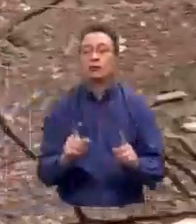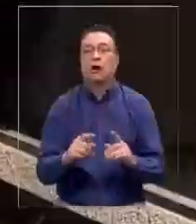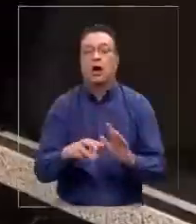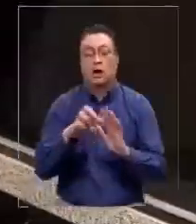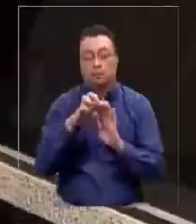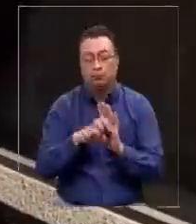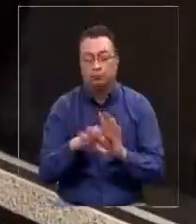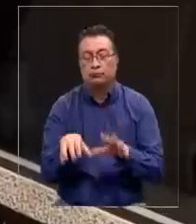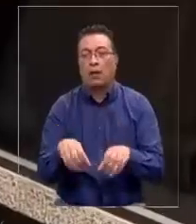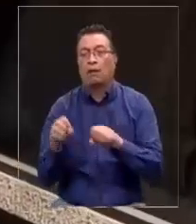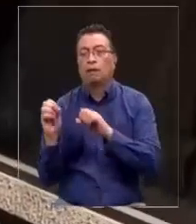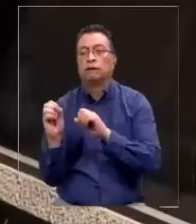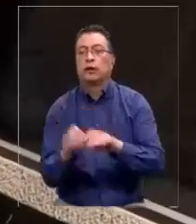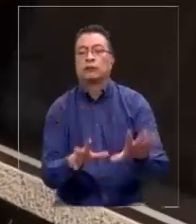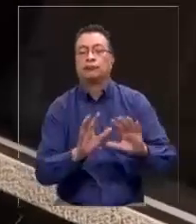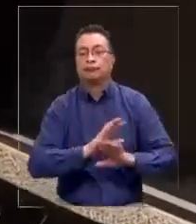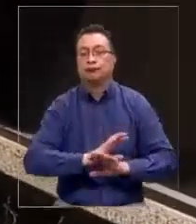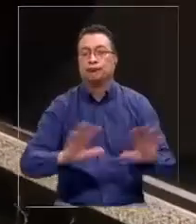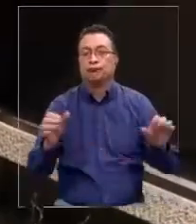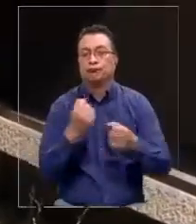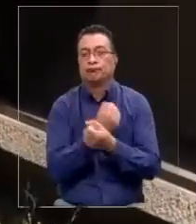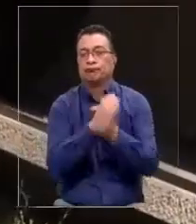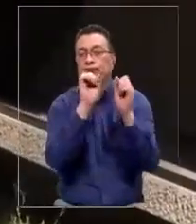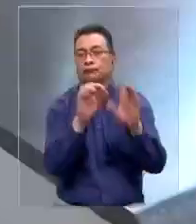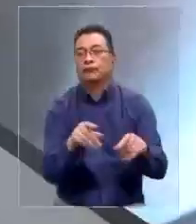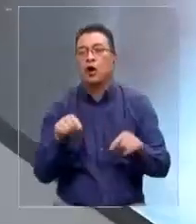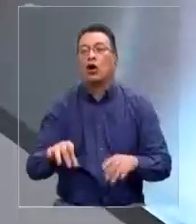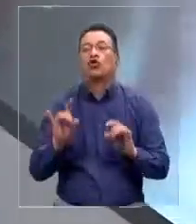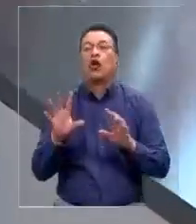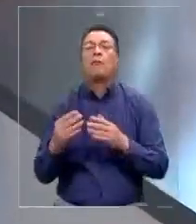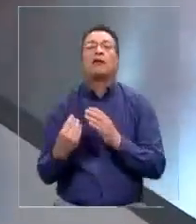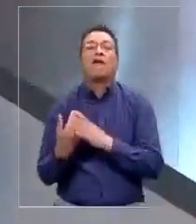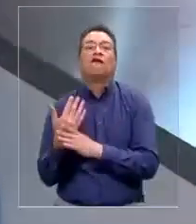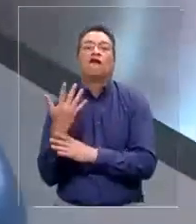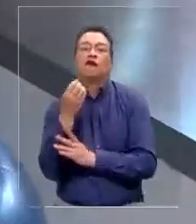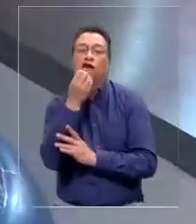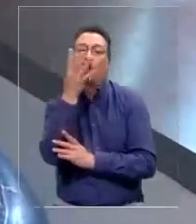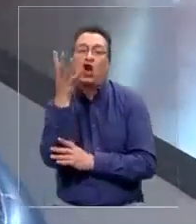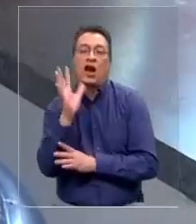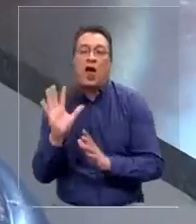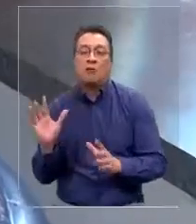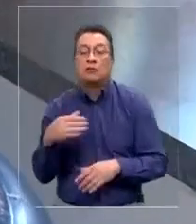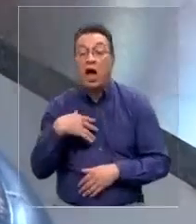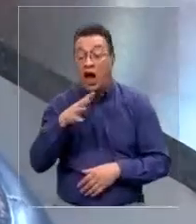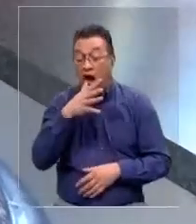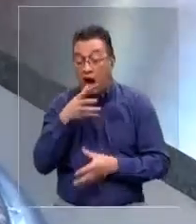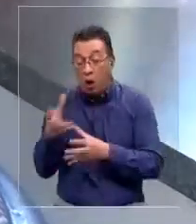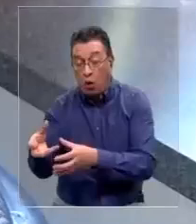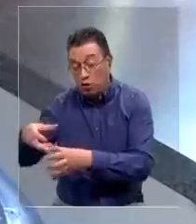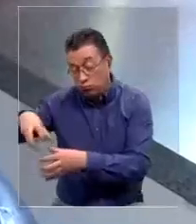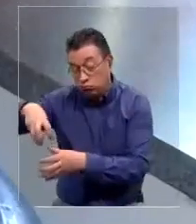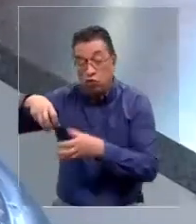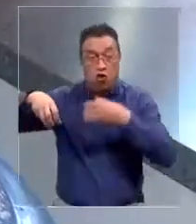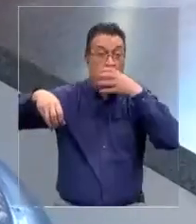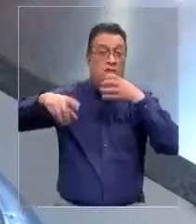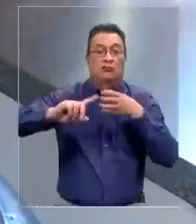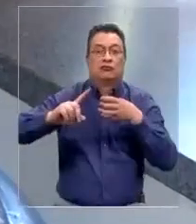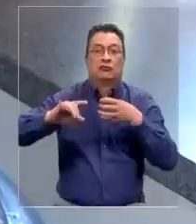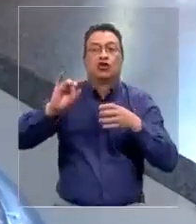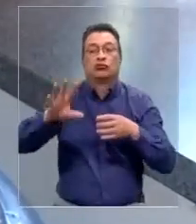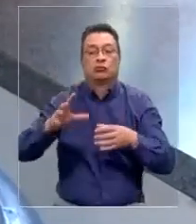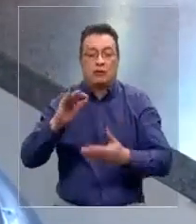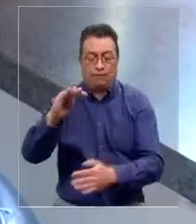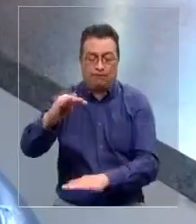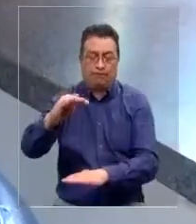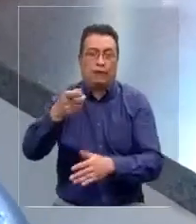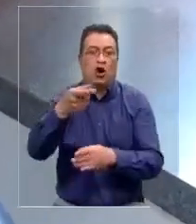proyecto un poco abandonado y ahora solamente tengo flores. El agua, por ejemplo, nosotros no consumimos agua de la llave, consumimos solamente agua